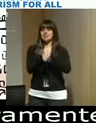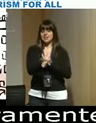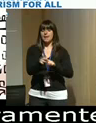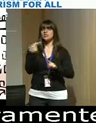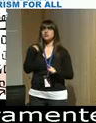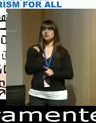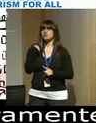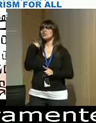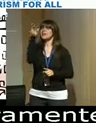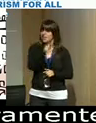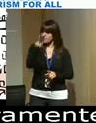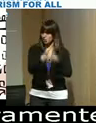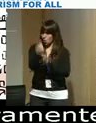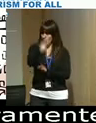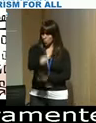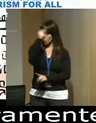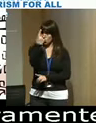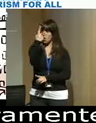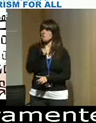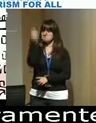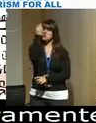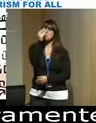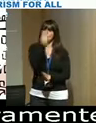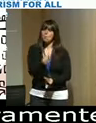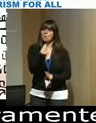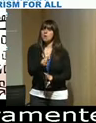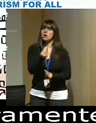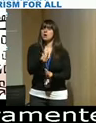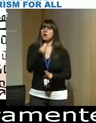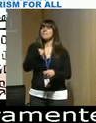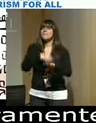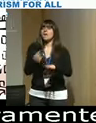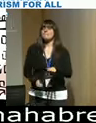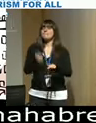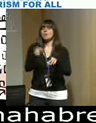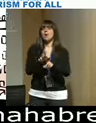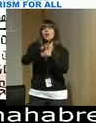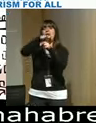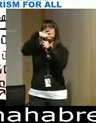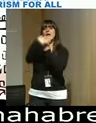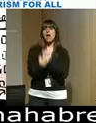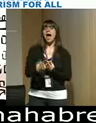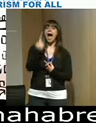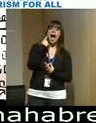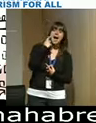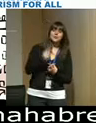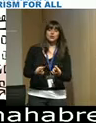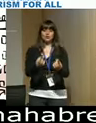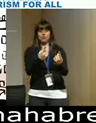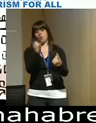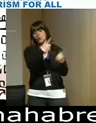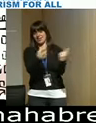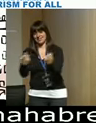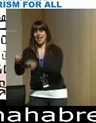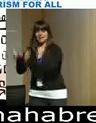yo voy a insistir en una que la veo muy acertada para un poco encuadrar cuáles son los hábitos y las necesidades de las personas